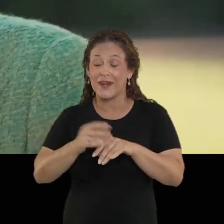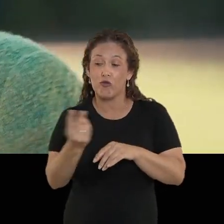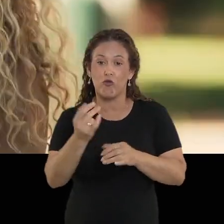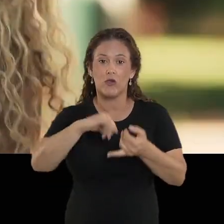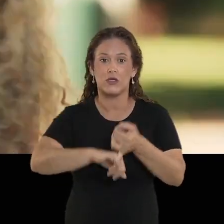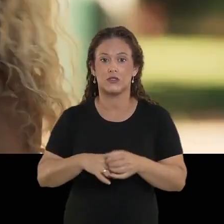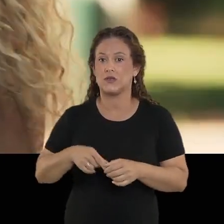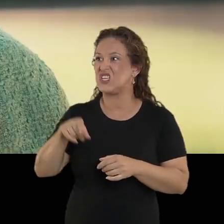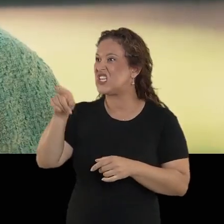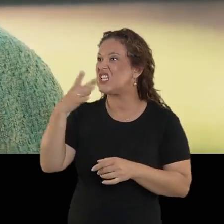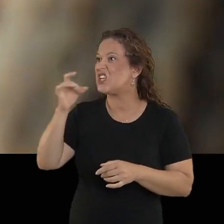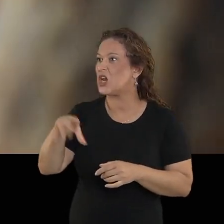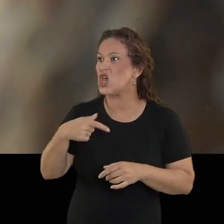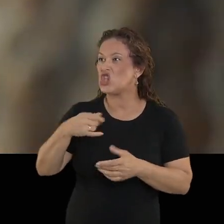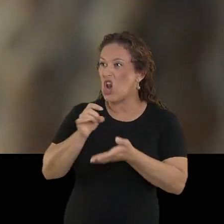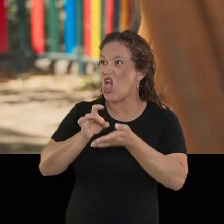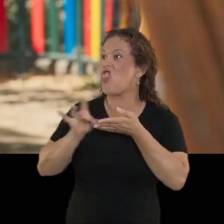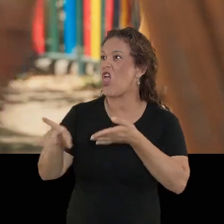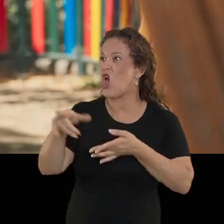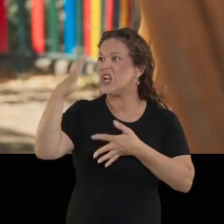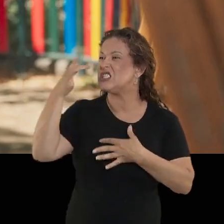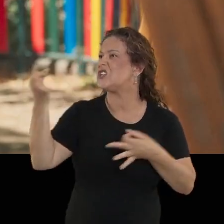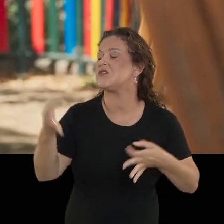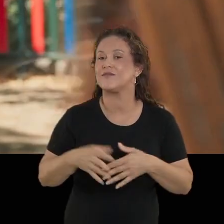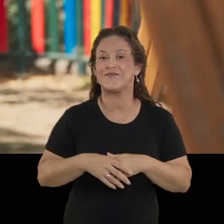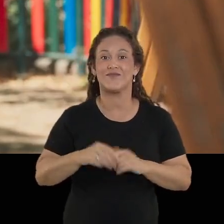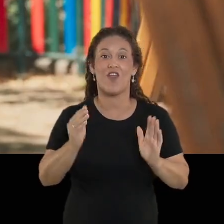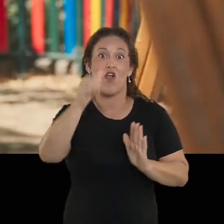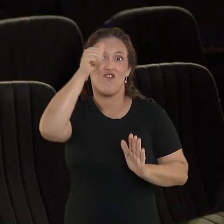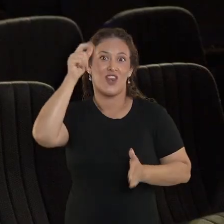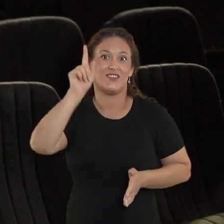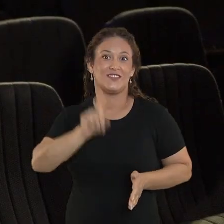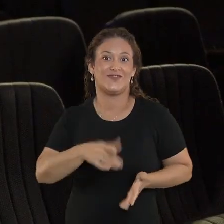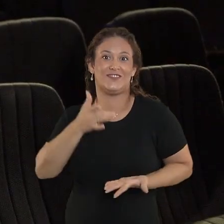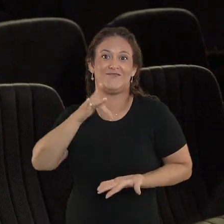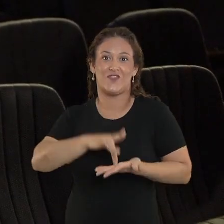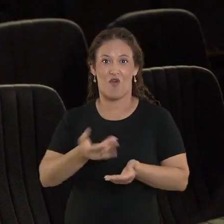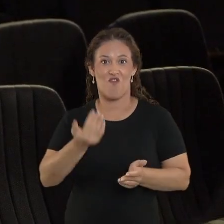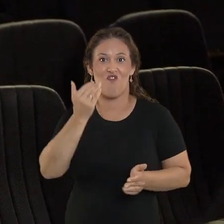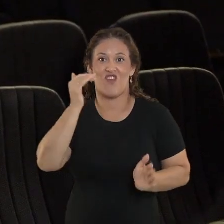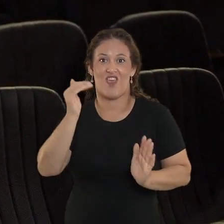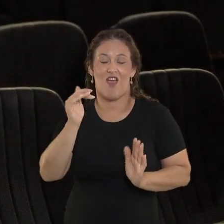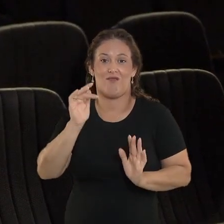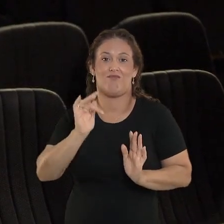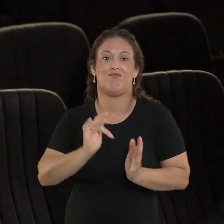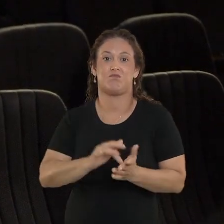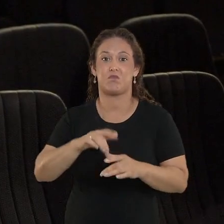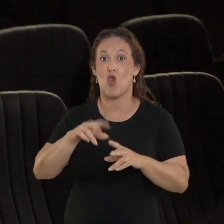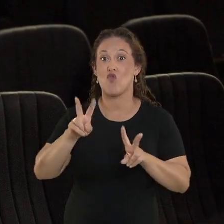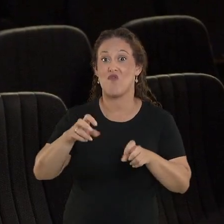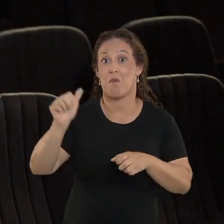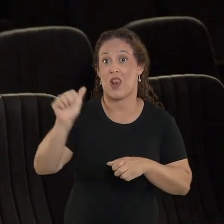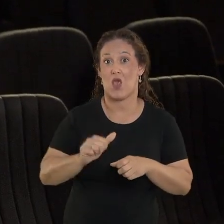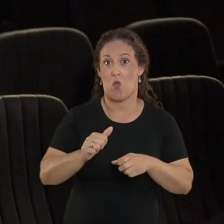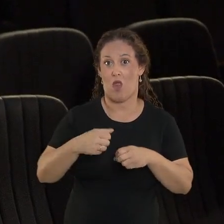casen. ¿Y usted quién es? Yo soy la otra. ¿Le dejo yo? ¡Que se ha creído! El verano es también la fecha de estreno de